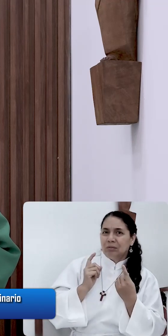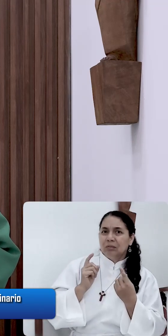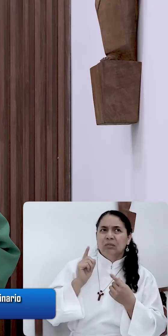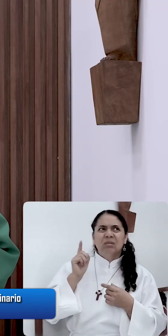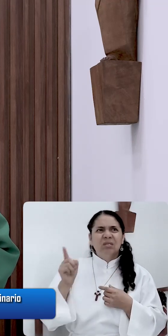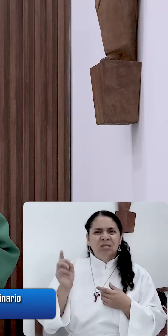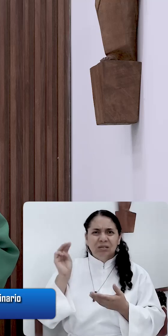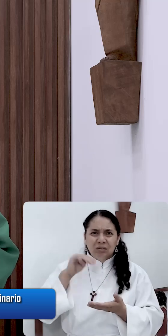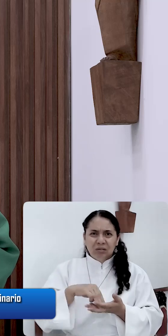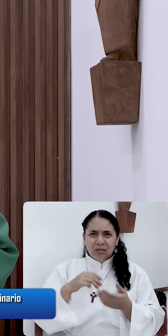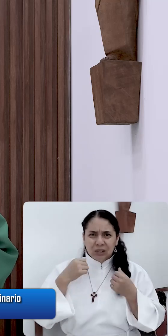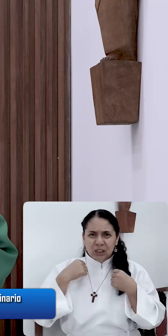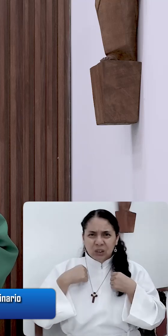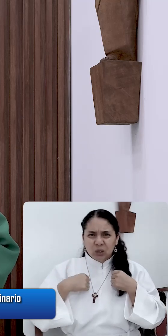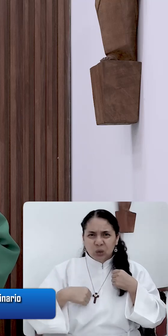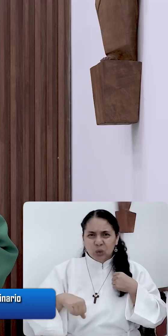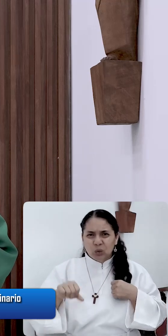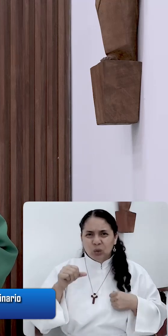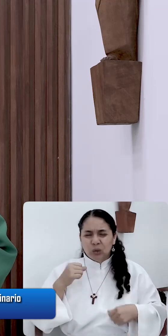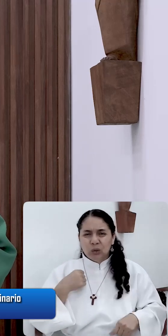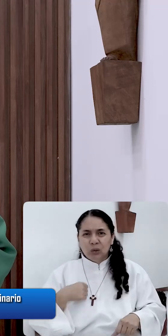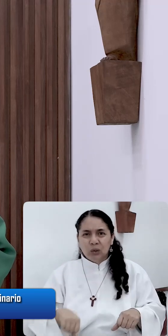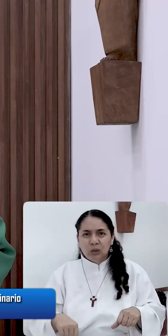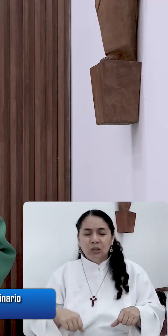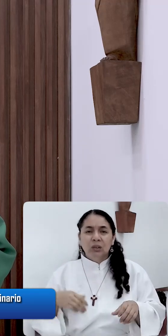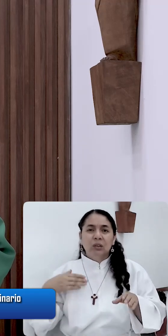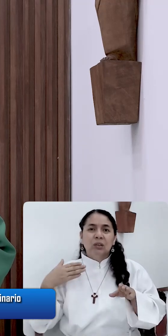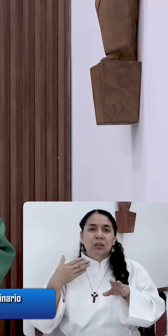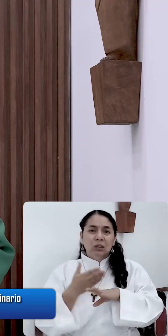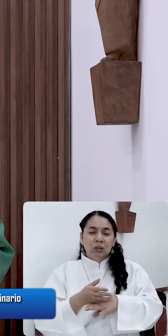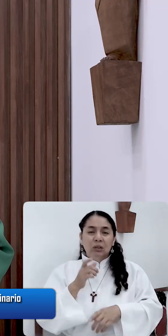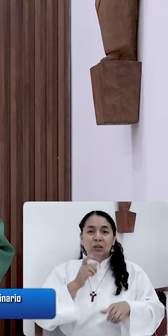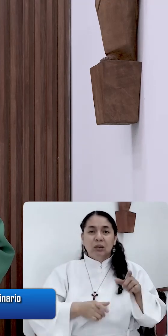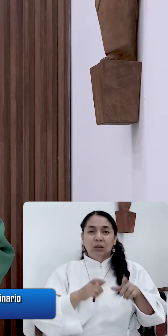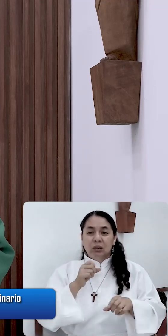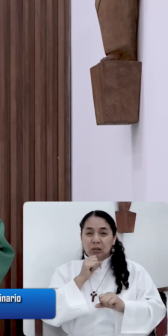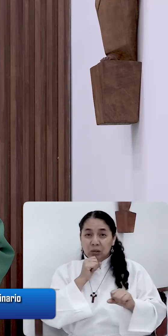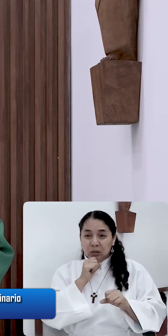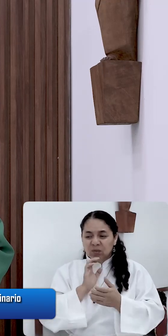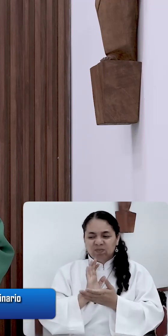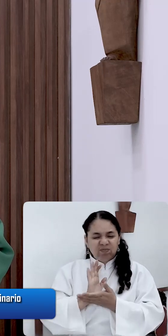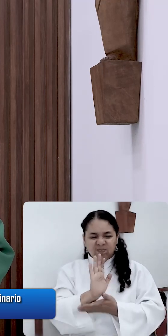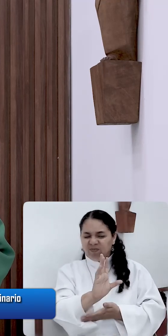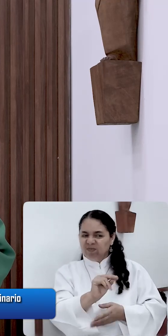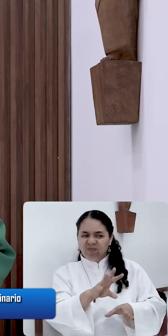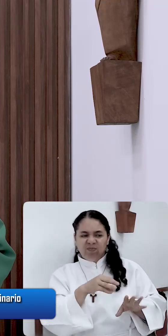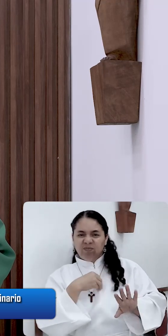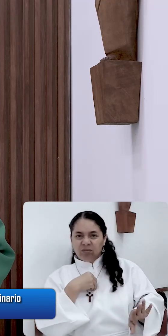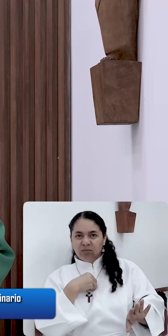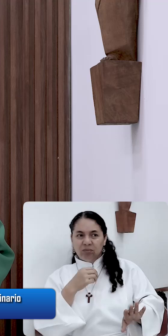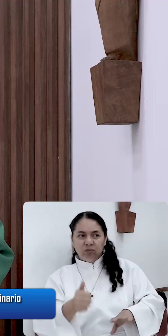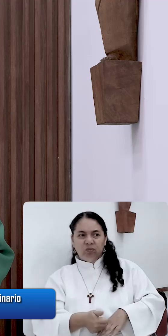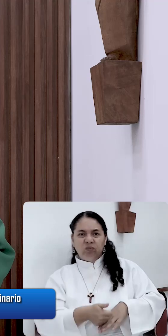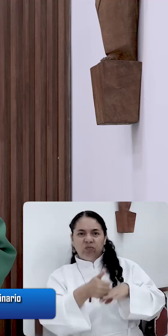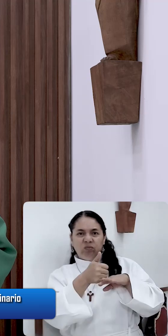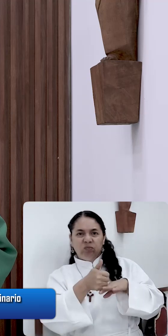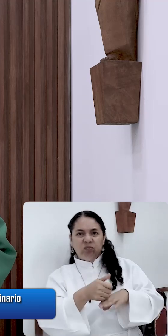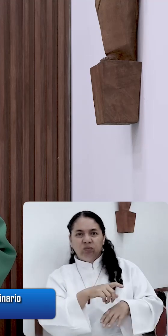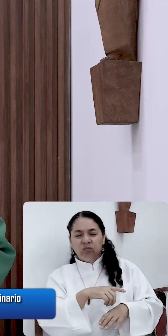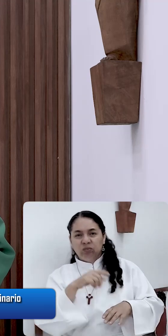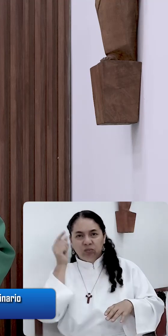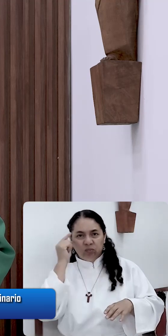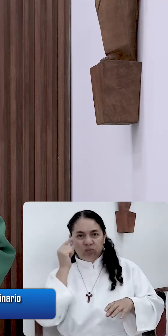sufrir. Un Mesías que será rechazado por los ancianos, por las autoridades, los sacerdotes,